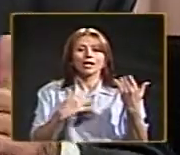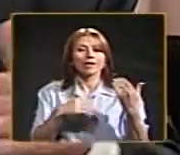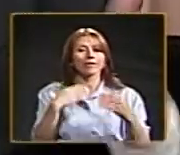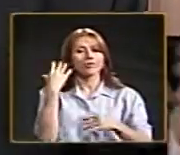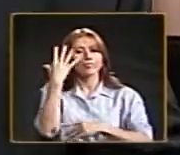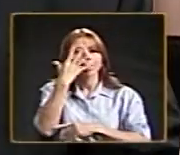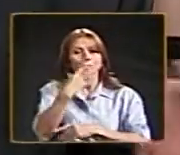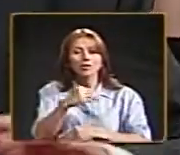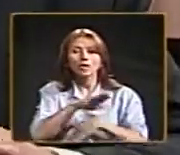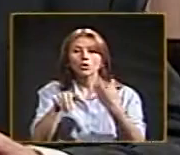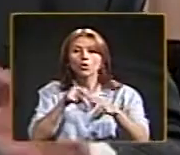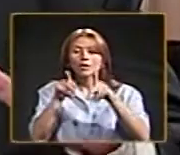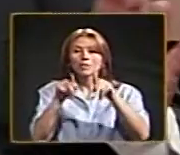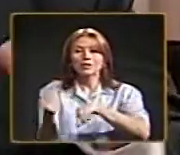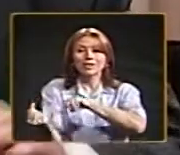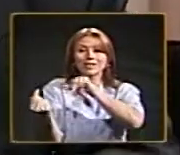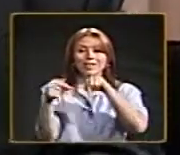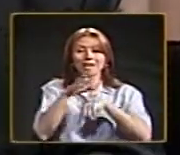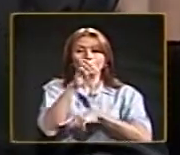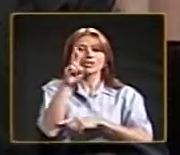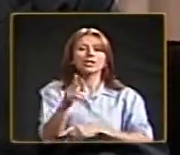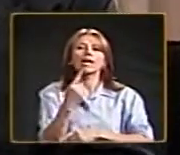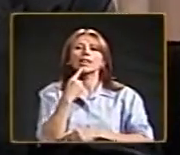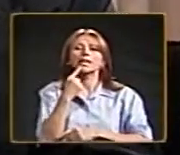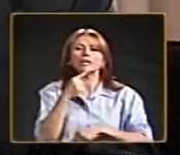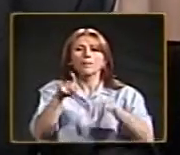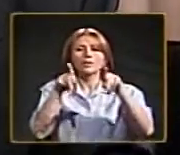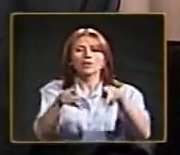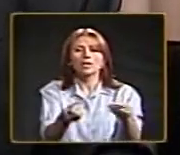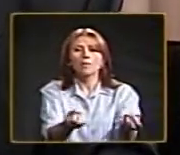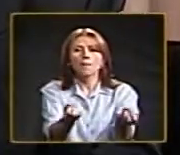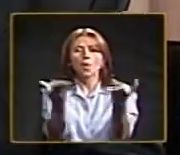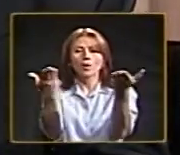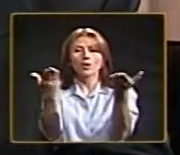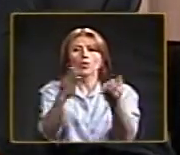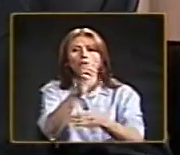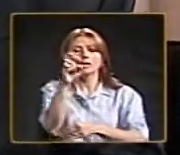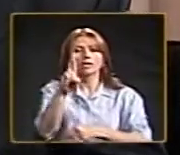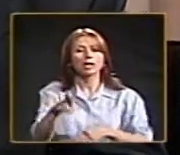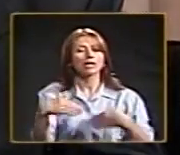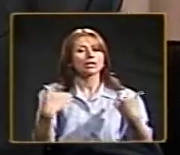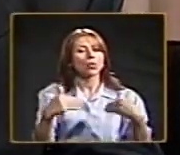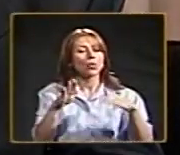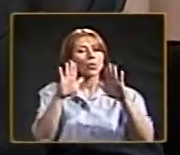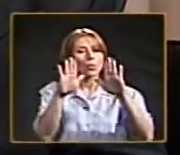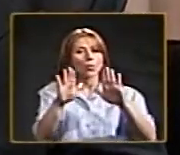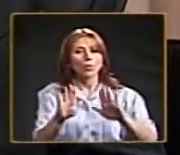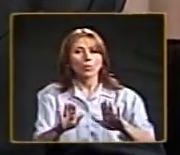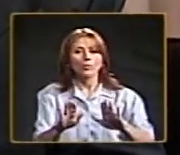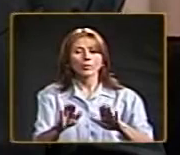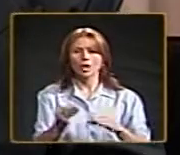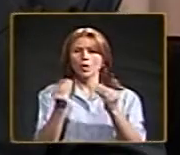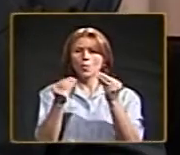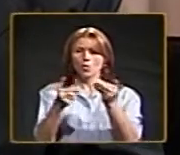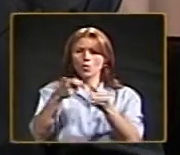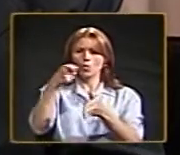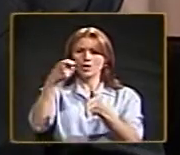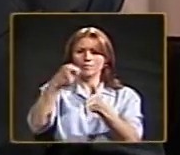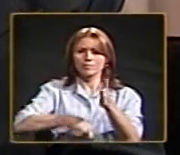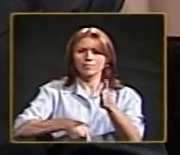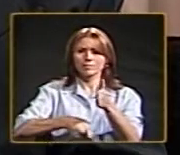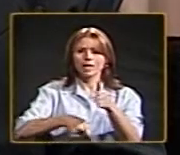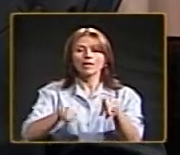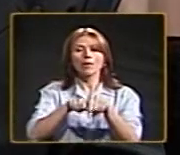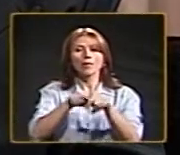han venido salen hablando de que el público costarricense es uno de los mejores públicos que hay. Muy exigente y además yo creo que muy comprometido también